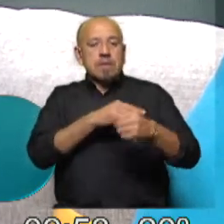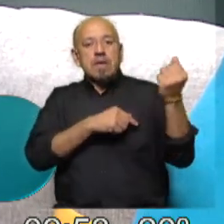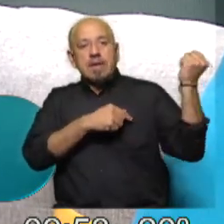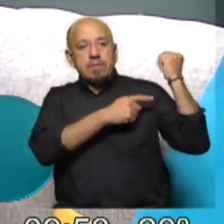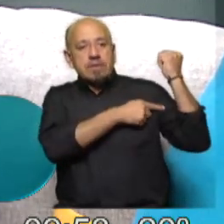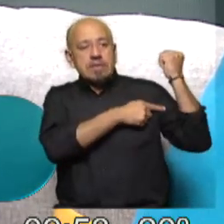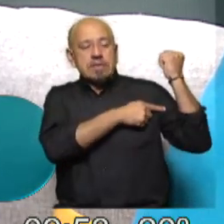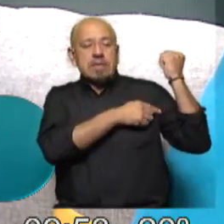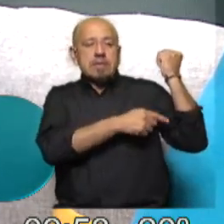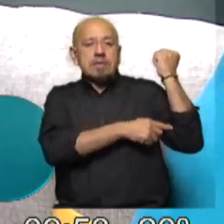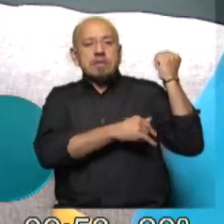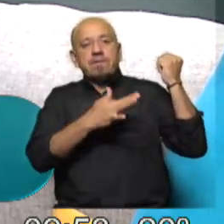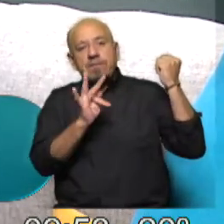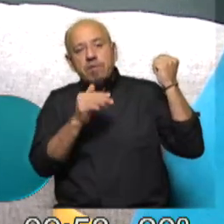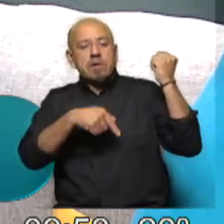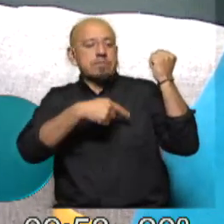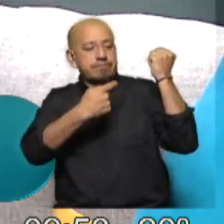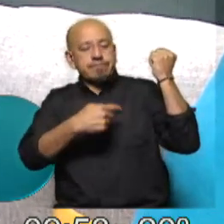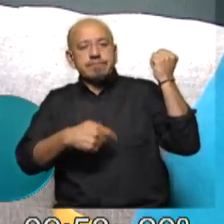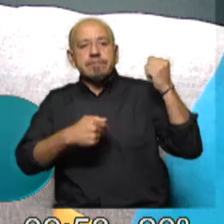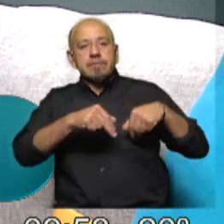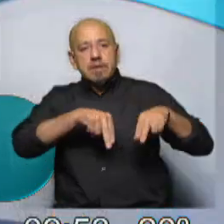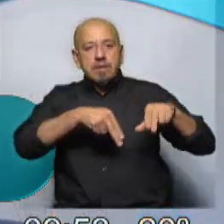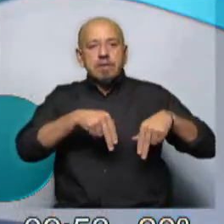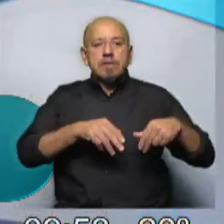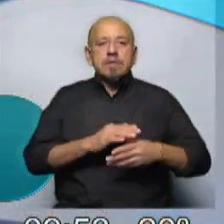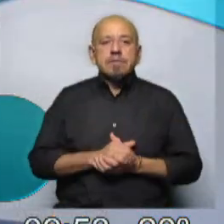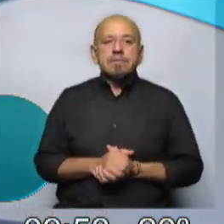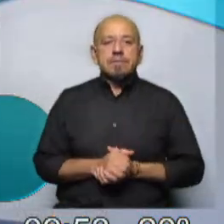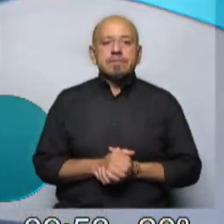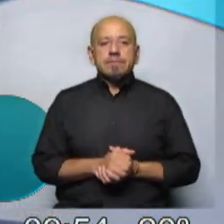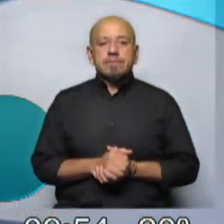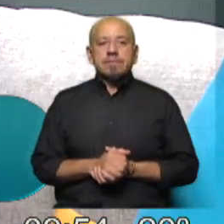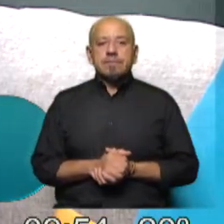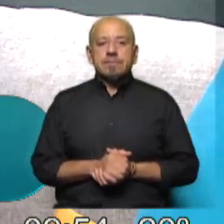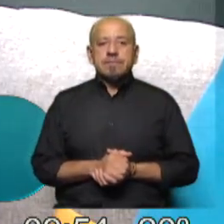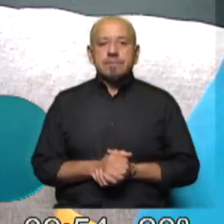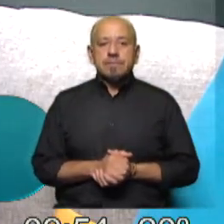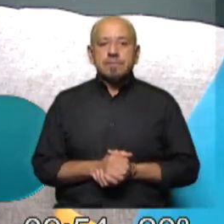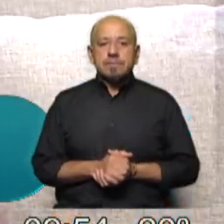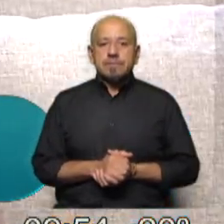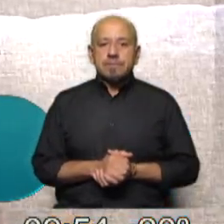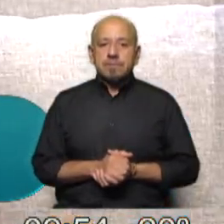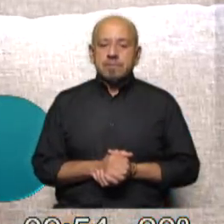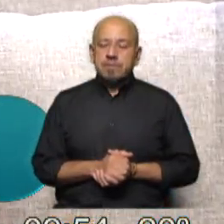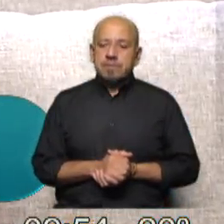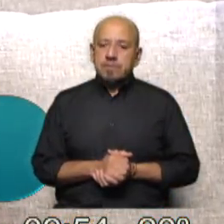el tríceps, femorales, pantorrillas, es lindo abrazarlo, es lindo abrazarlo. Tocar todas esas cosas. No haya nada así